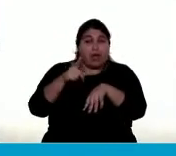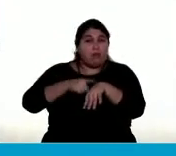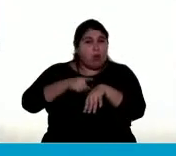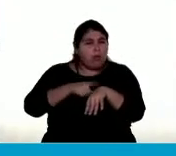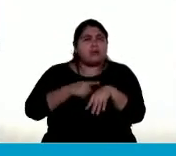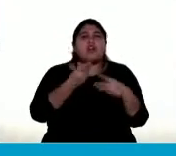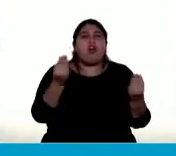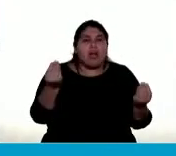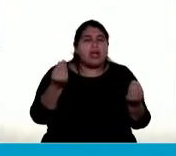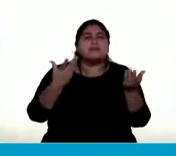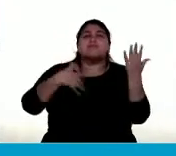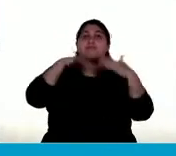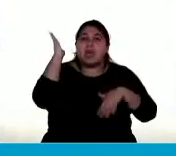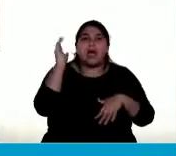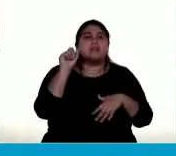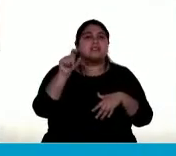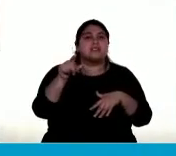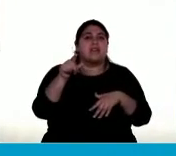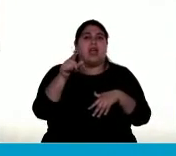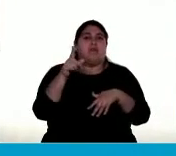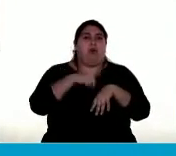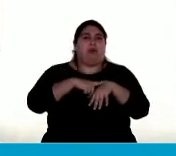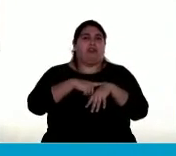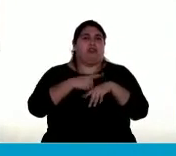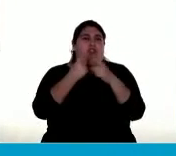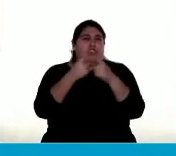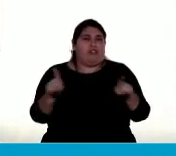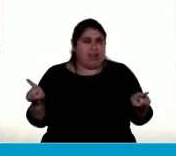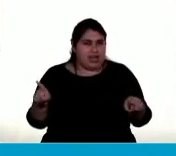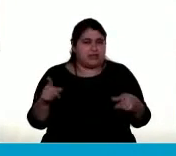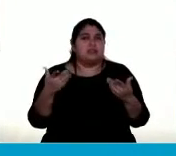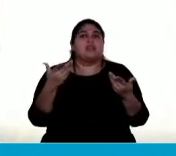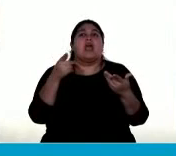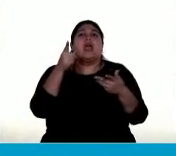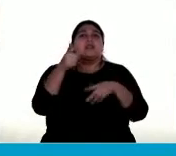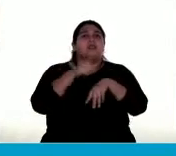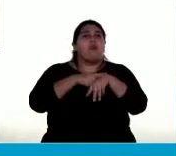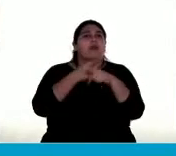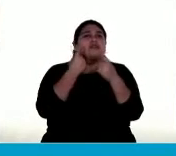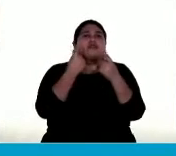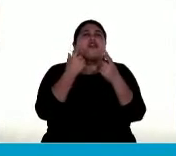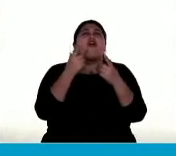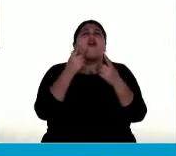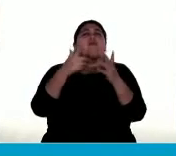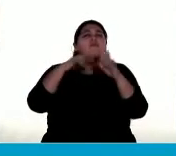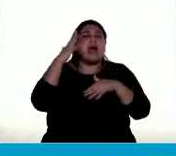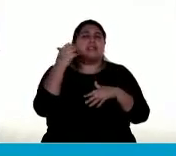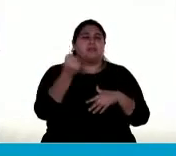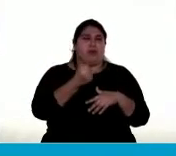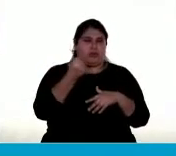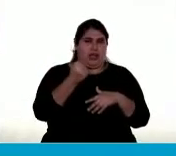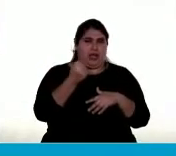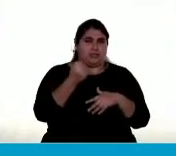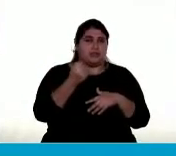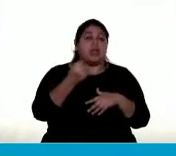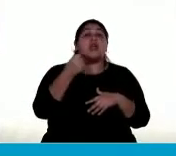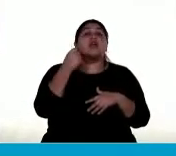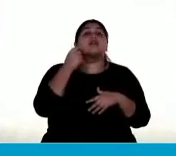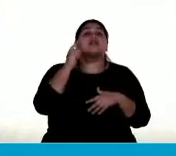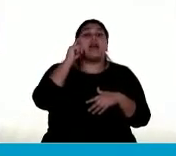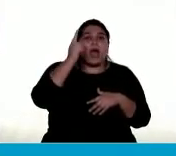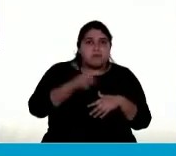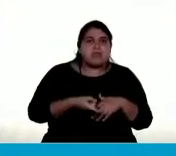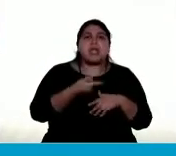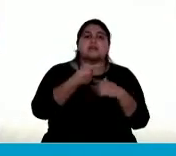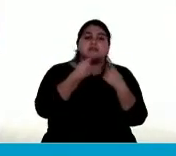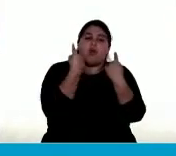donde la tela es corta, donde la manta es corta, señor presidente. pero también que los